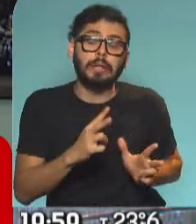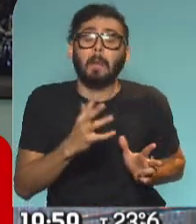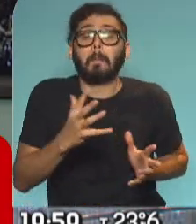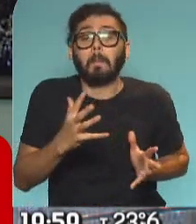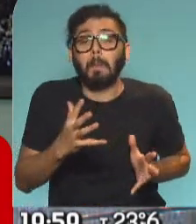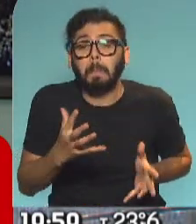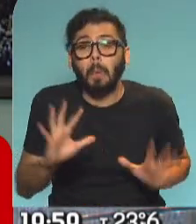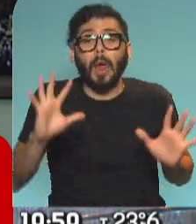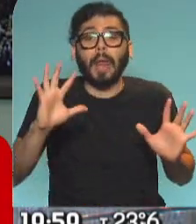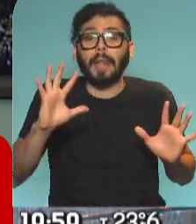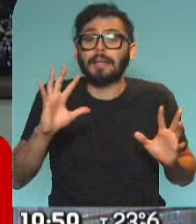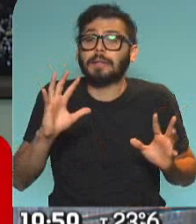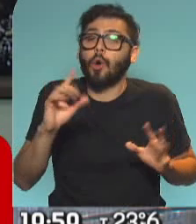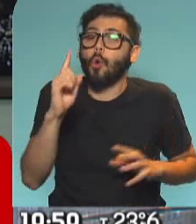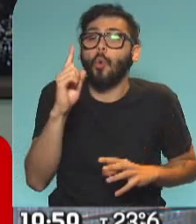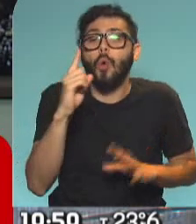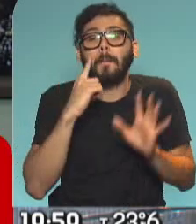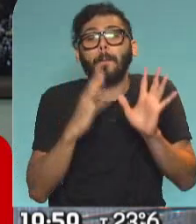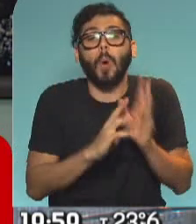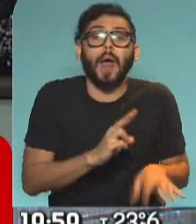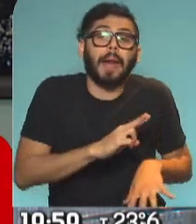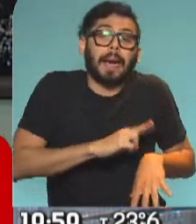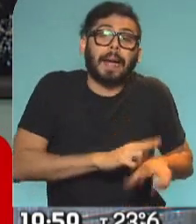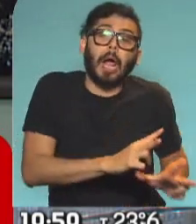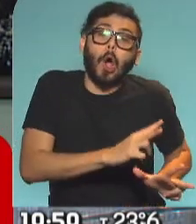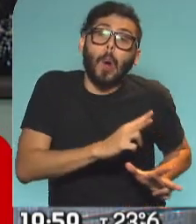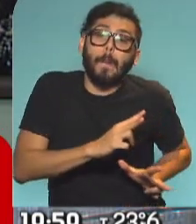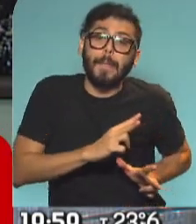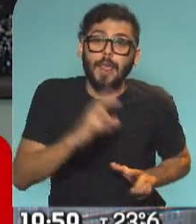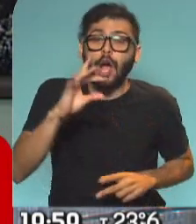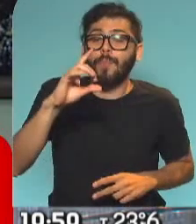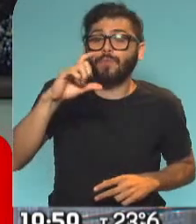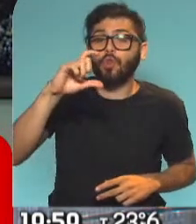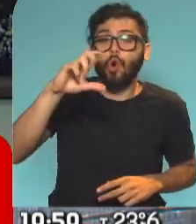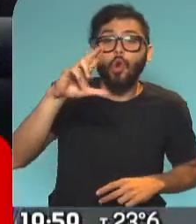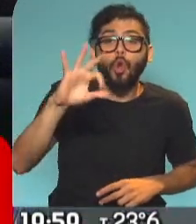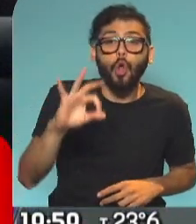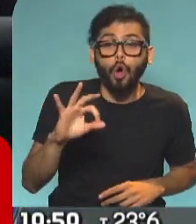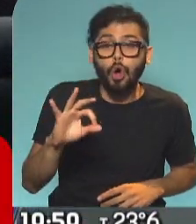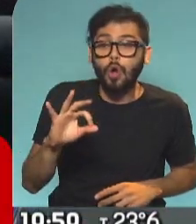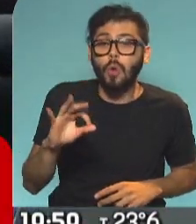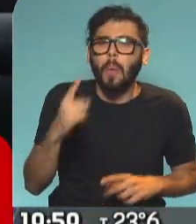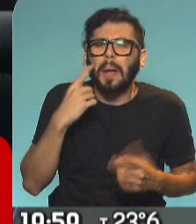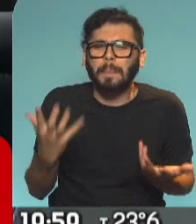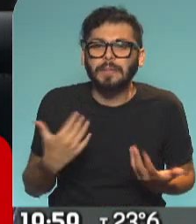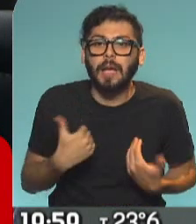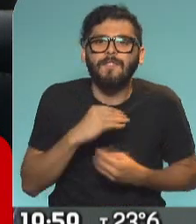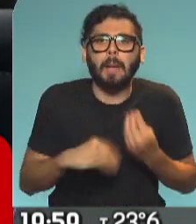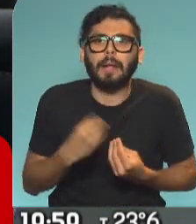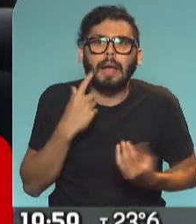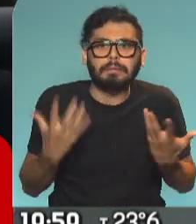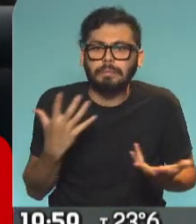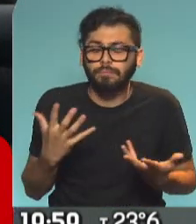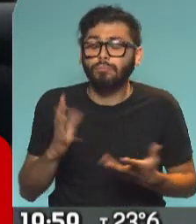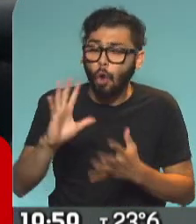que no, pero que alguien le sugiere que prueben con dióxido de cloro? Es la libertad de la familia. lo que no puede hacer